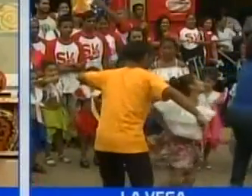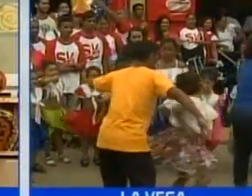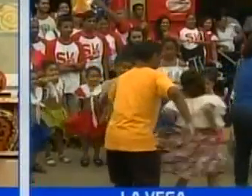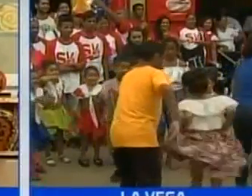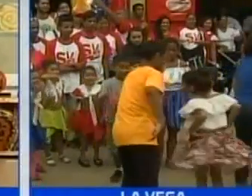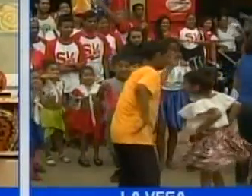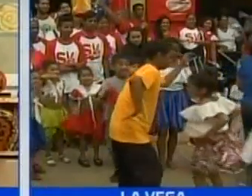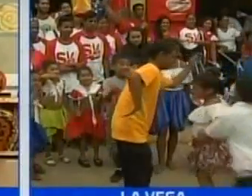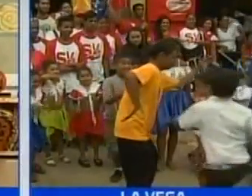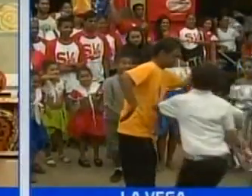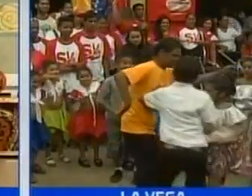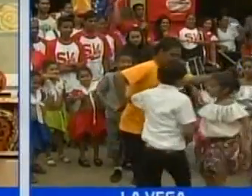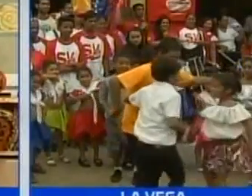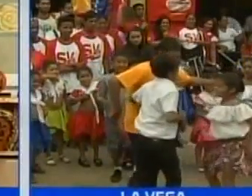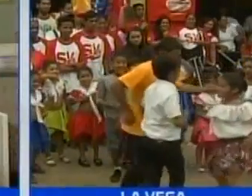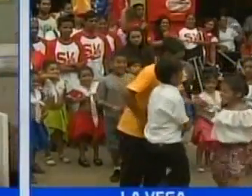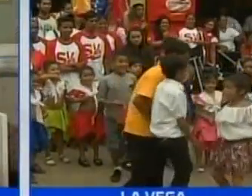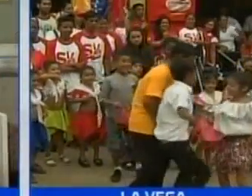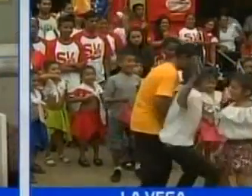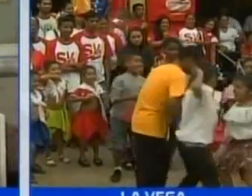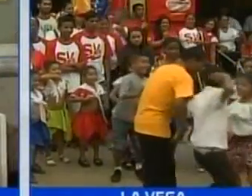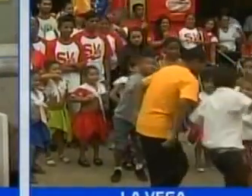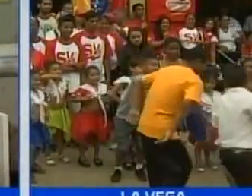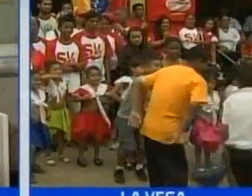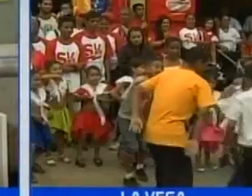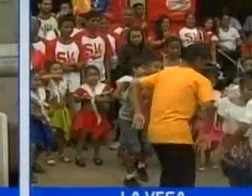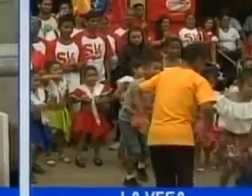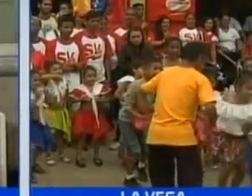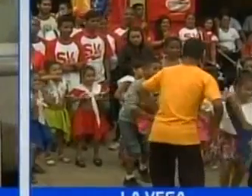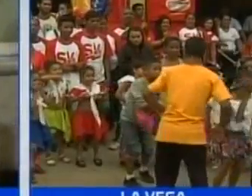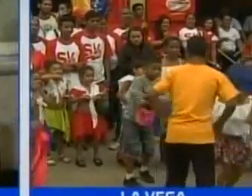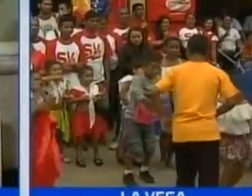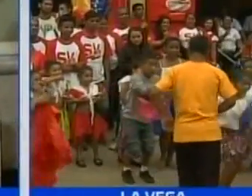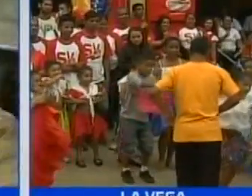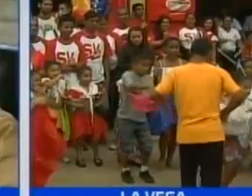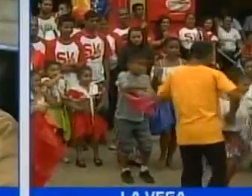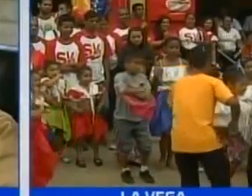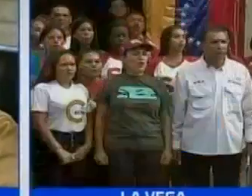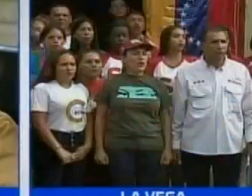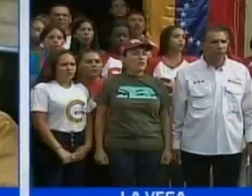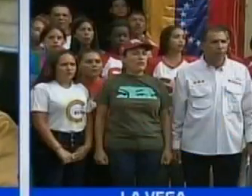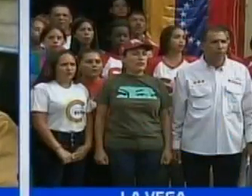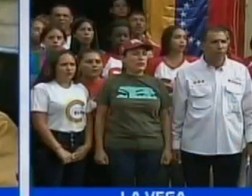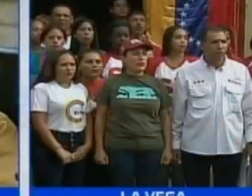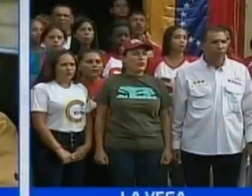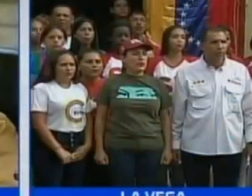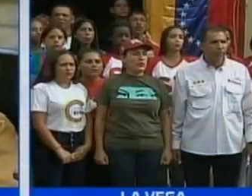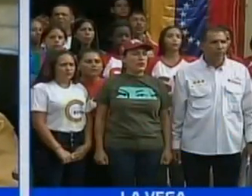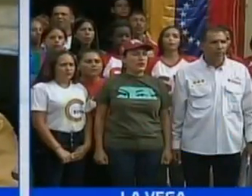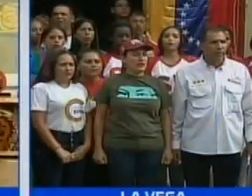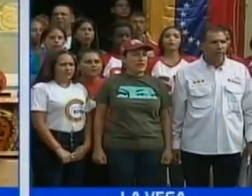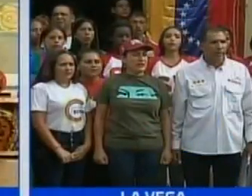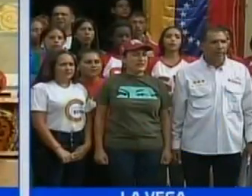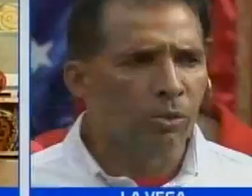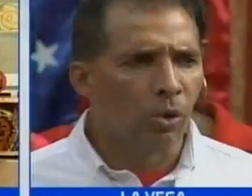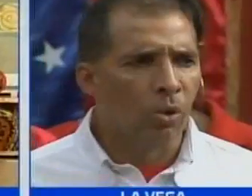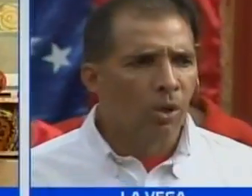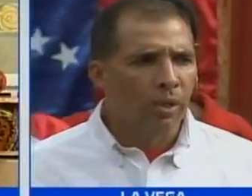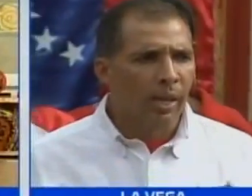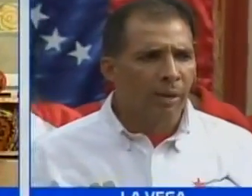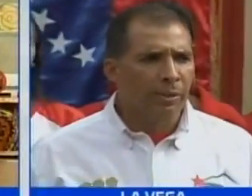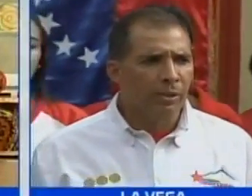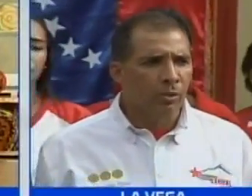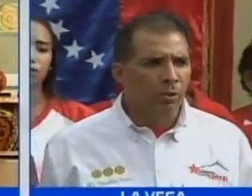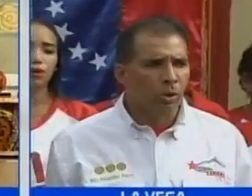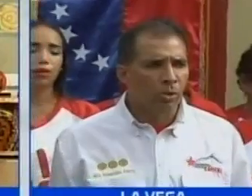momento del año donde el sol forma un eje perpendicular con el ecuador. del 25 al 29 de septiembre hasta el día de